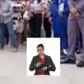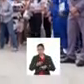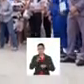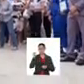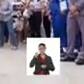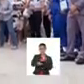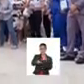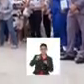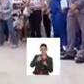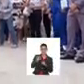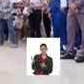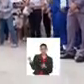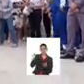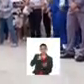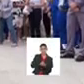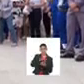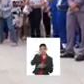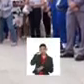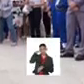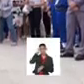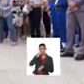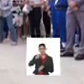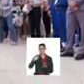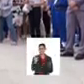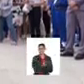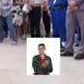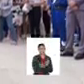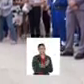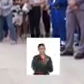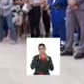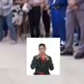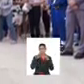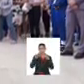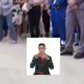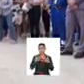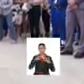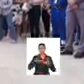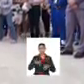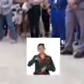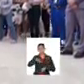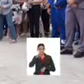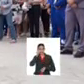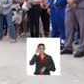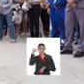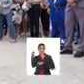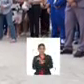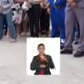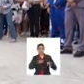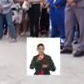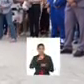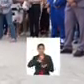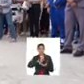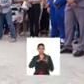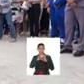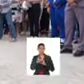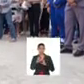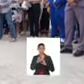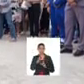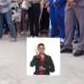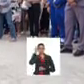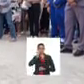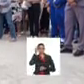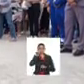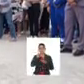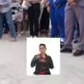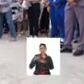negra de Estados Unidos. Esto tiene que acabar y esperamos que esta iniciativa ayude a movilizar la opinión internacional